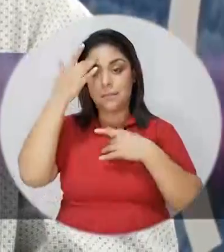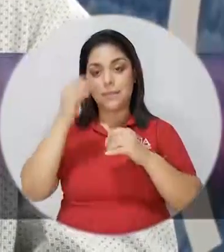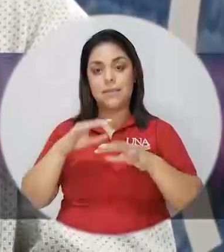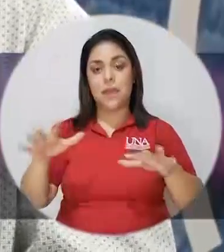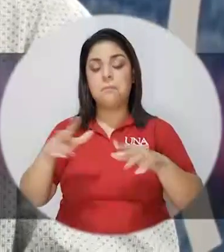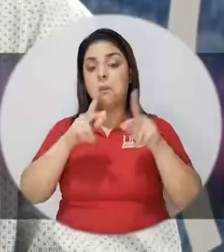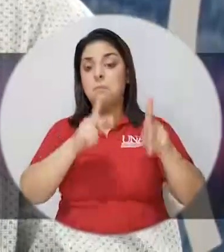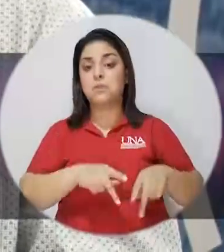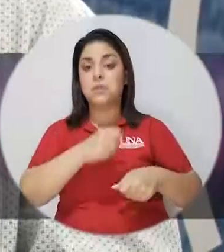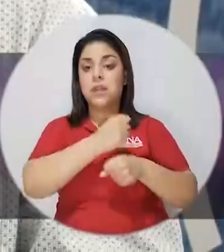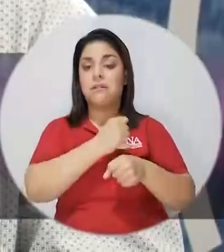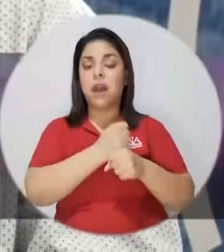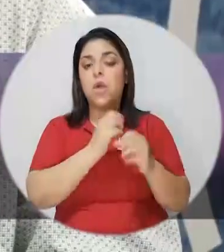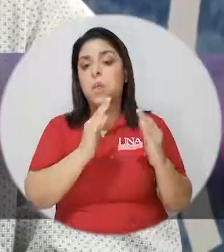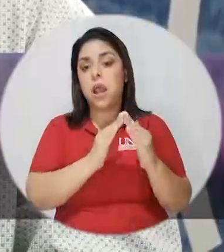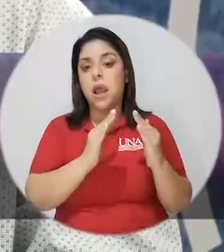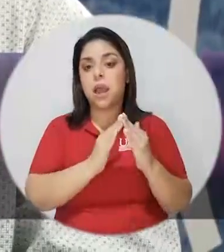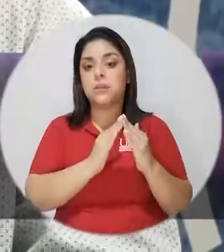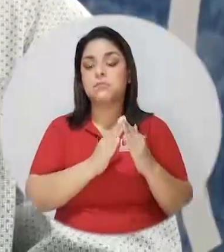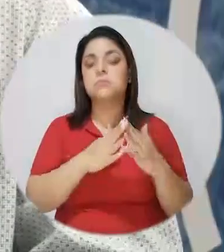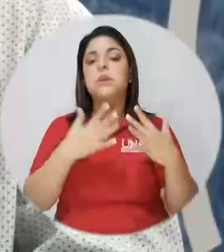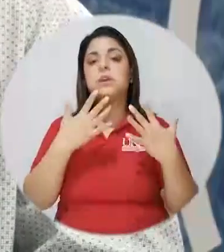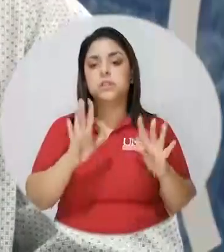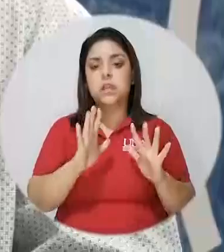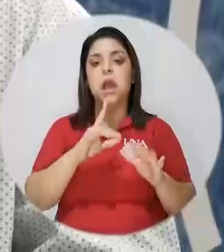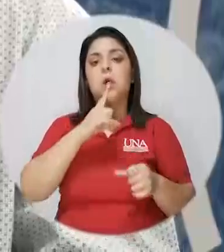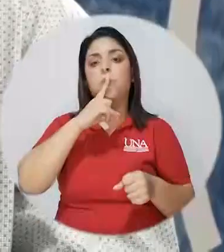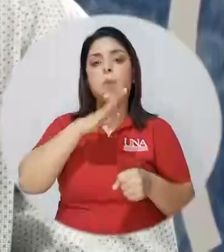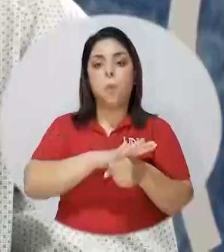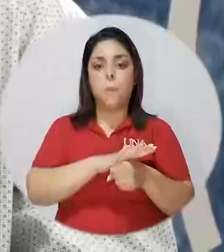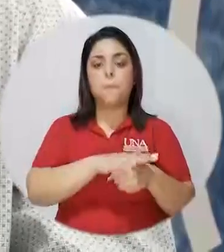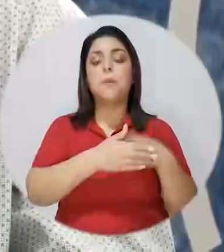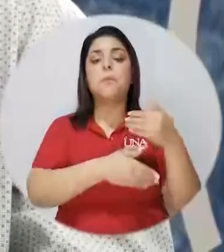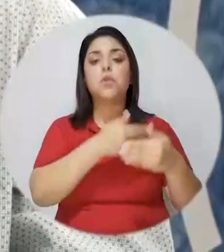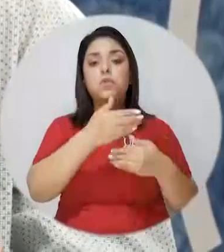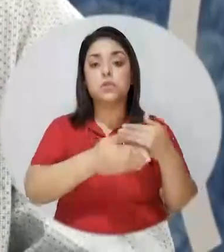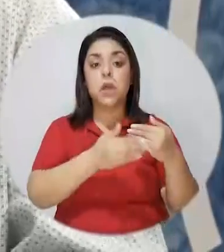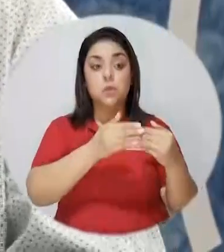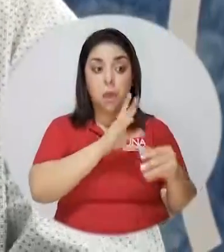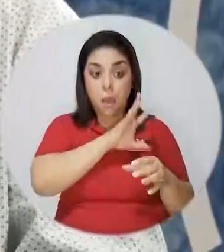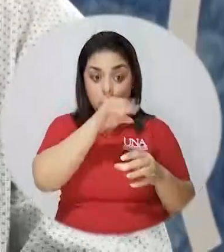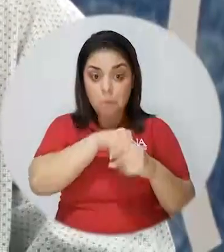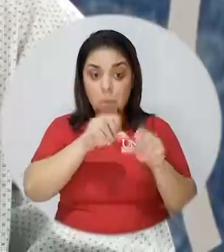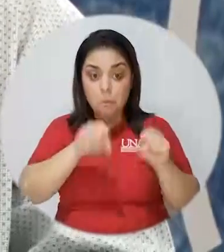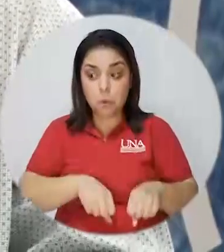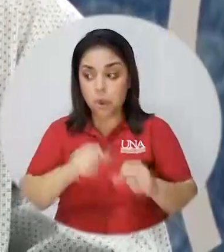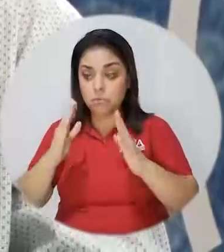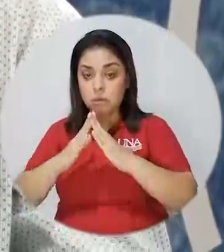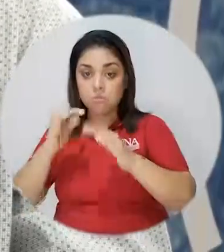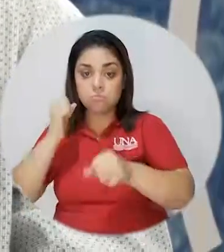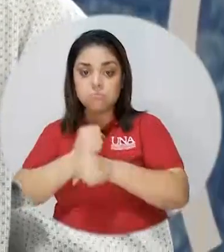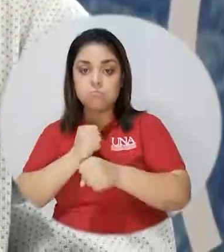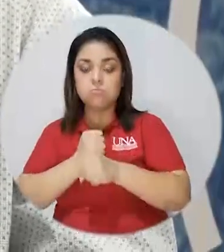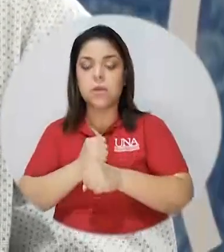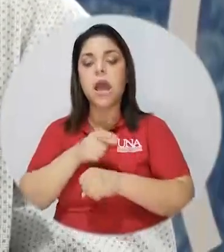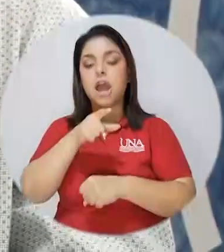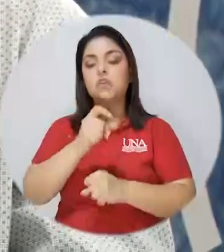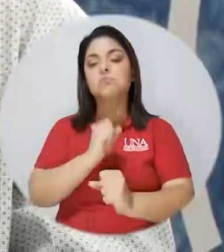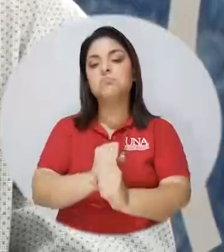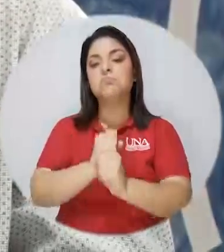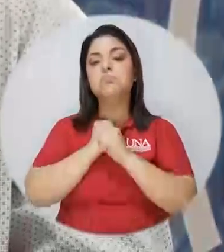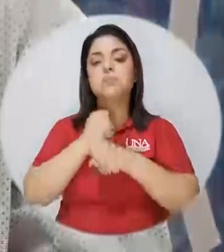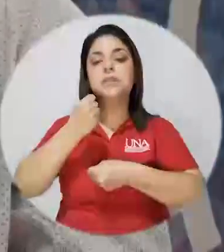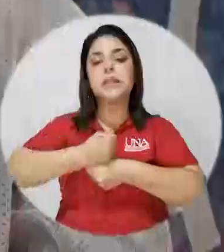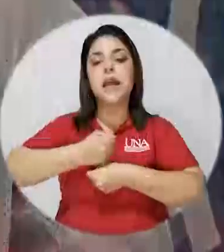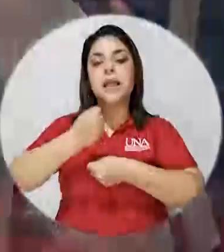en teletrabajo, pues habían cumplido con todo un proceso para ingresar a este programa que garantizara pues